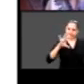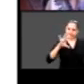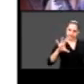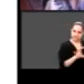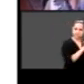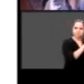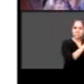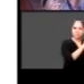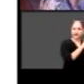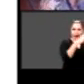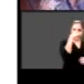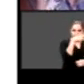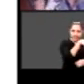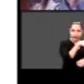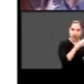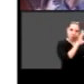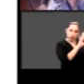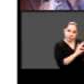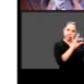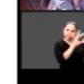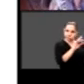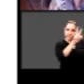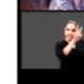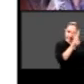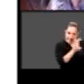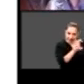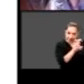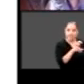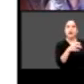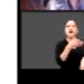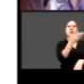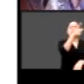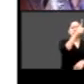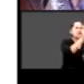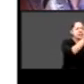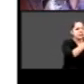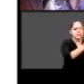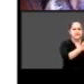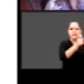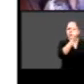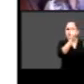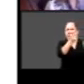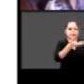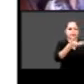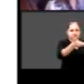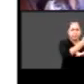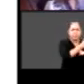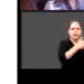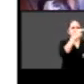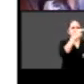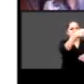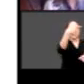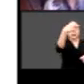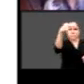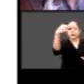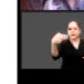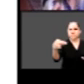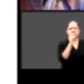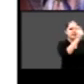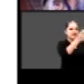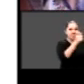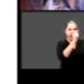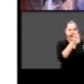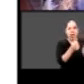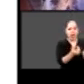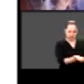aprender a tomar turnos de ida y vuelta y a marcar el final de las actividades y como estos 5